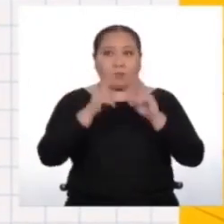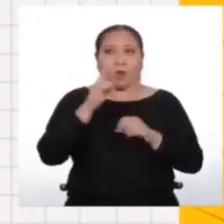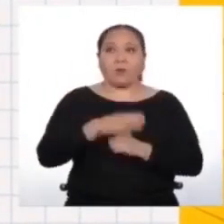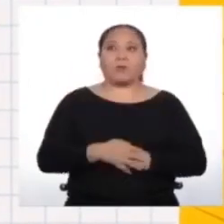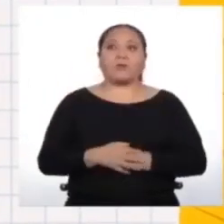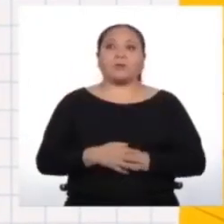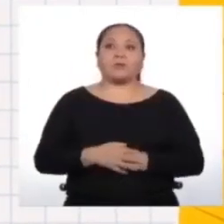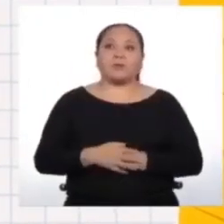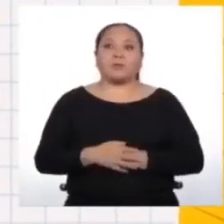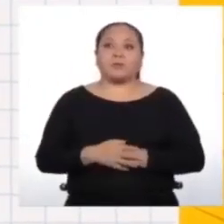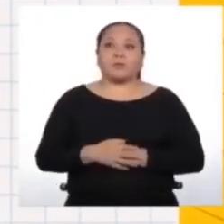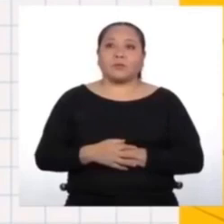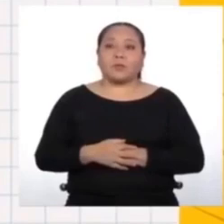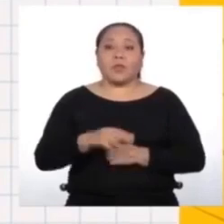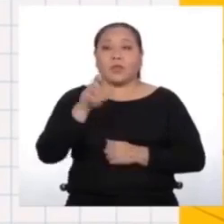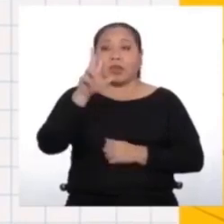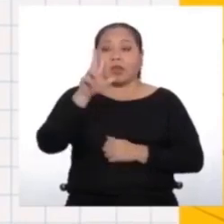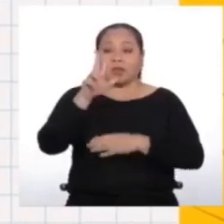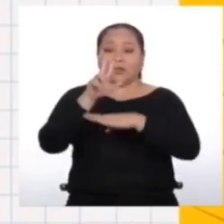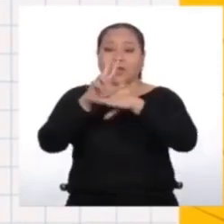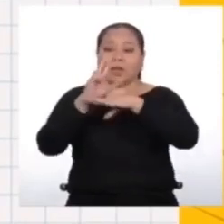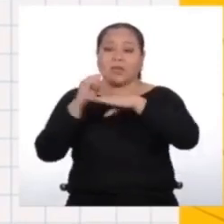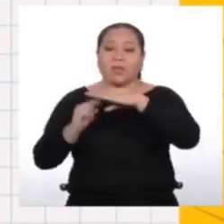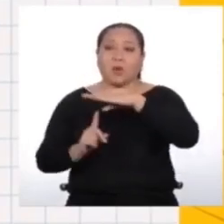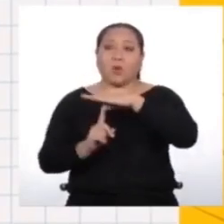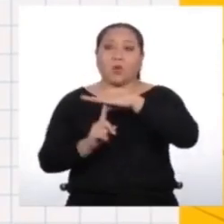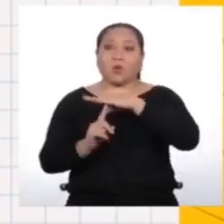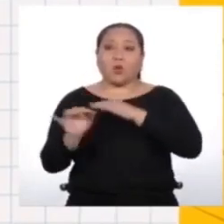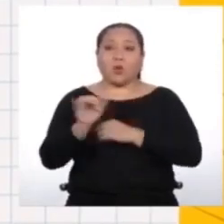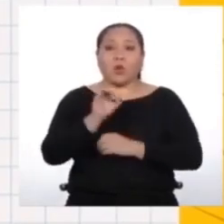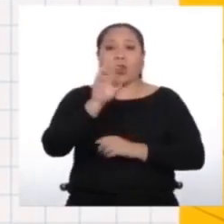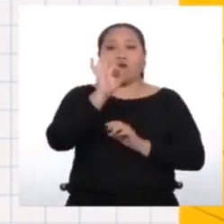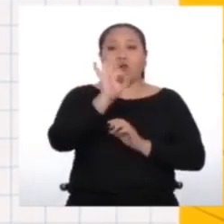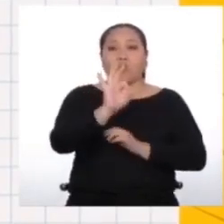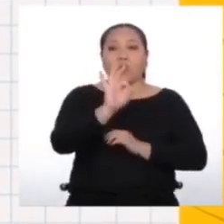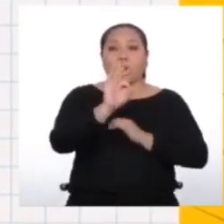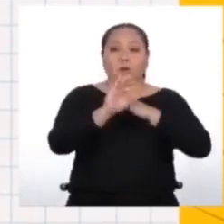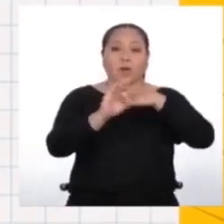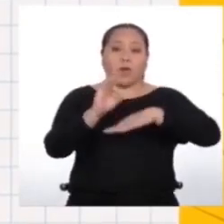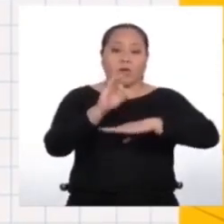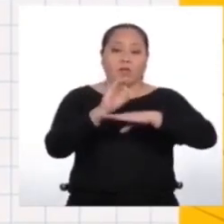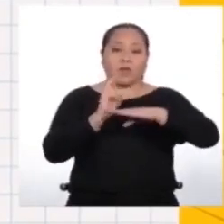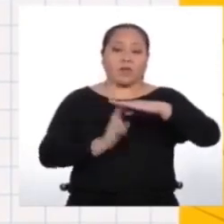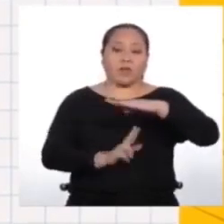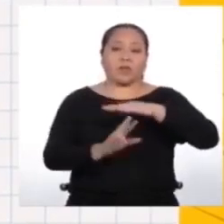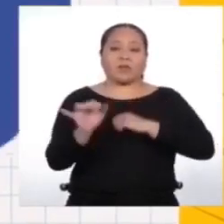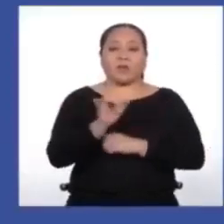caso. 3 entre 1 igual a 9 entre 3 y esto es igual a 3.